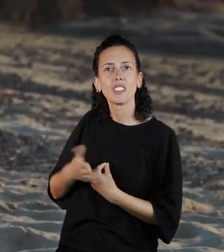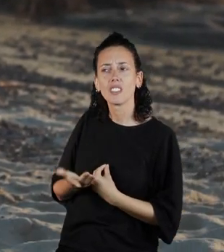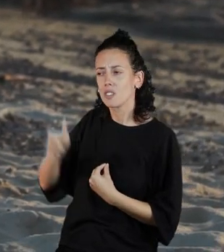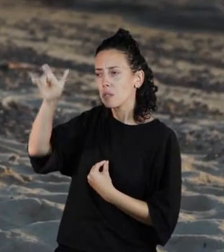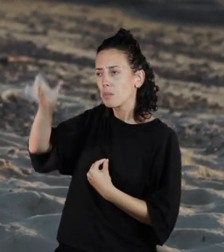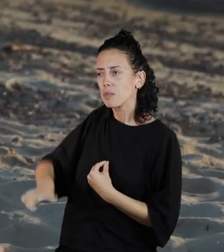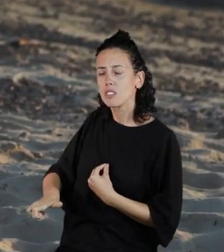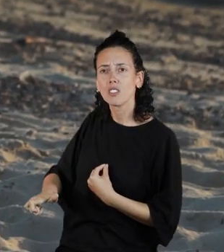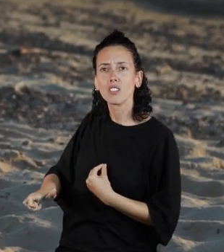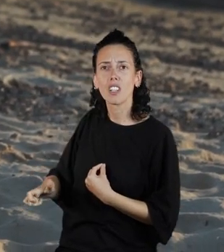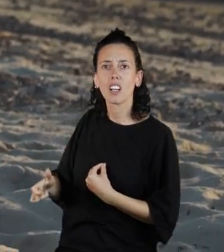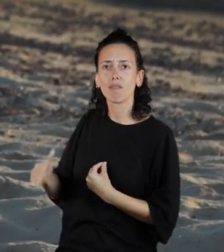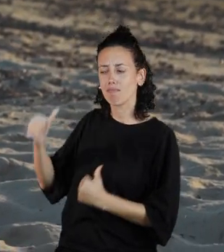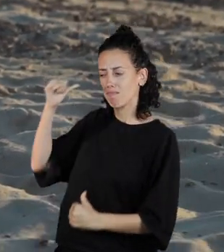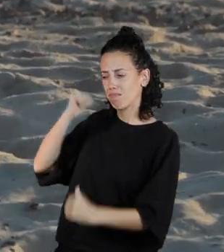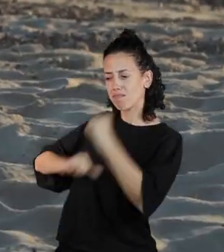es la persona